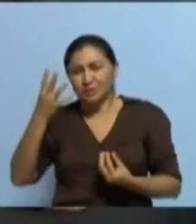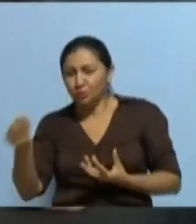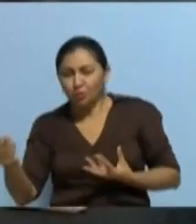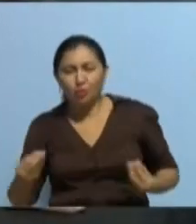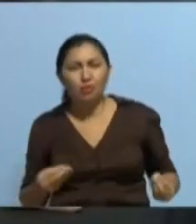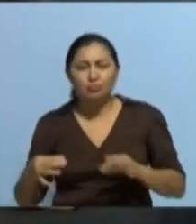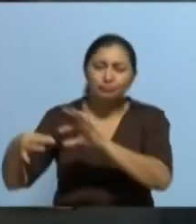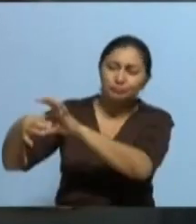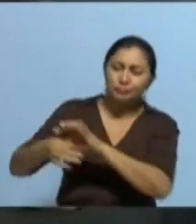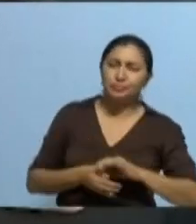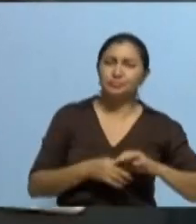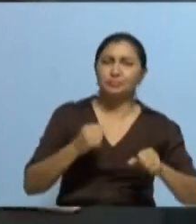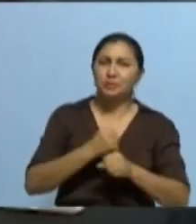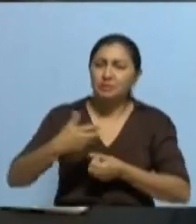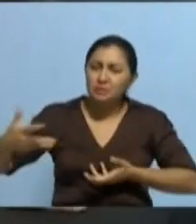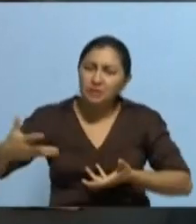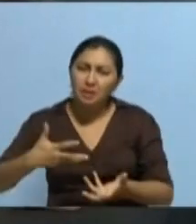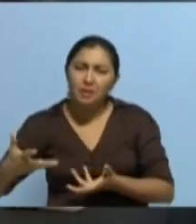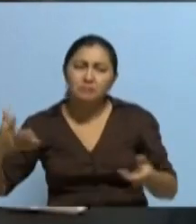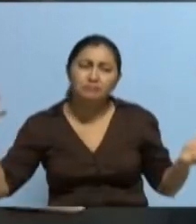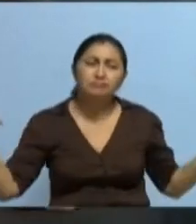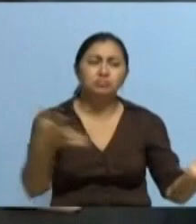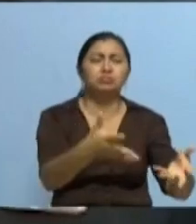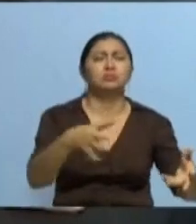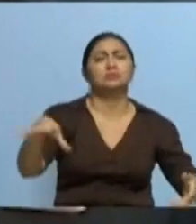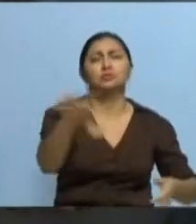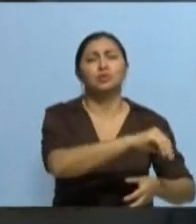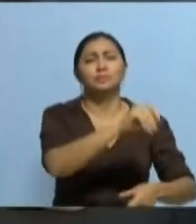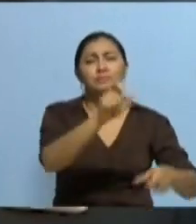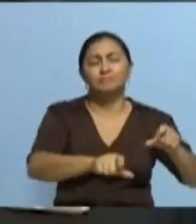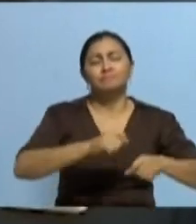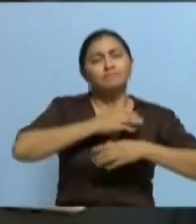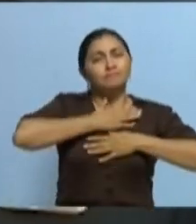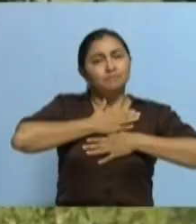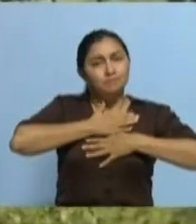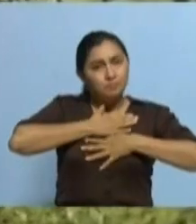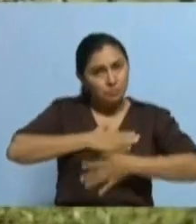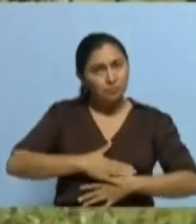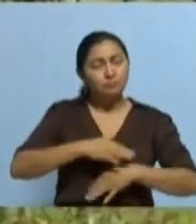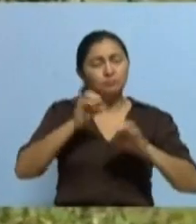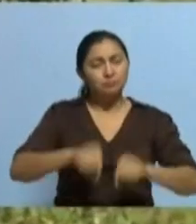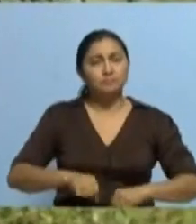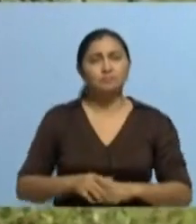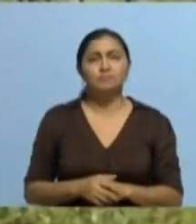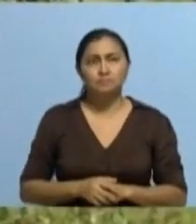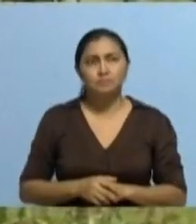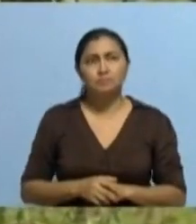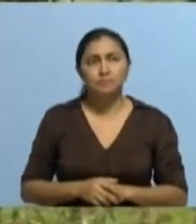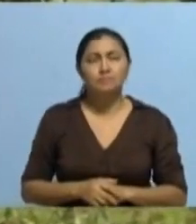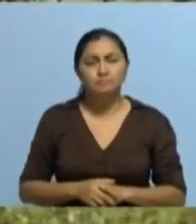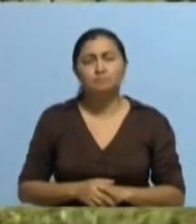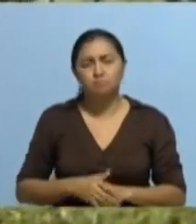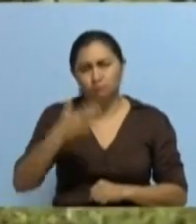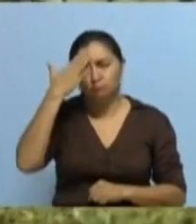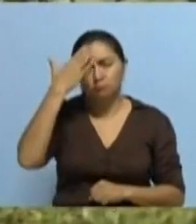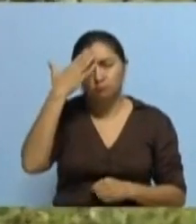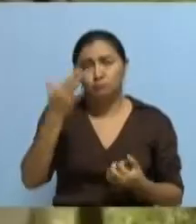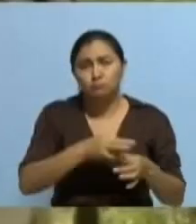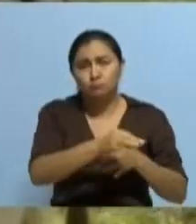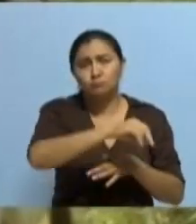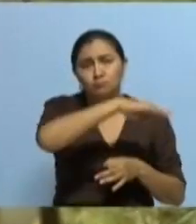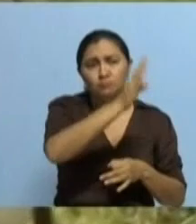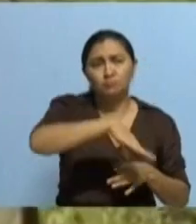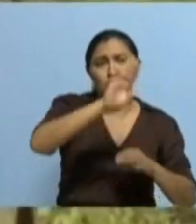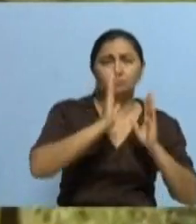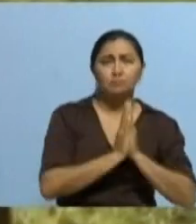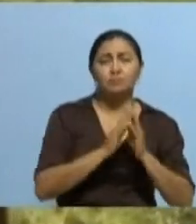conjuntas, coordinadas e interagenciales con el fin de brindar una seguridad para nuestro pueblo sucreño. Se conoce que los Montes de María y el Golfo